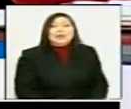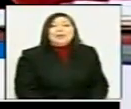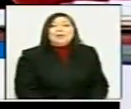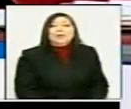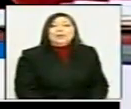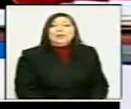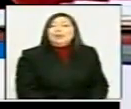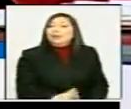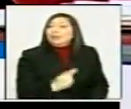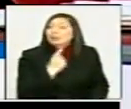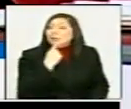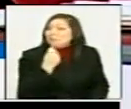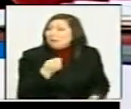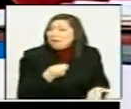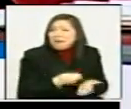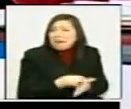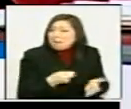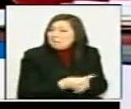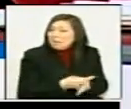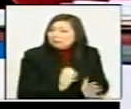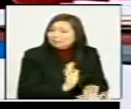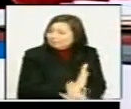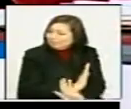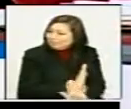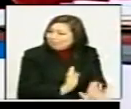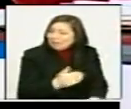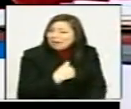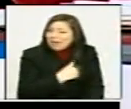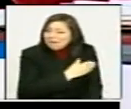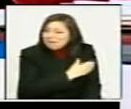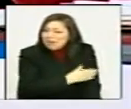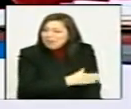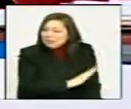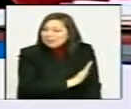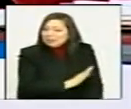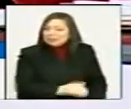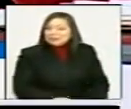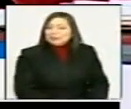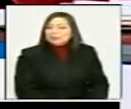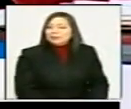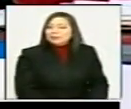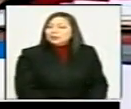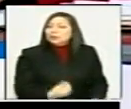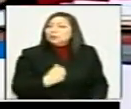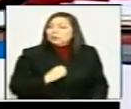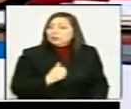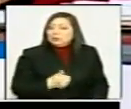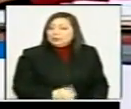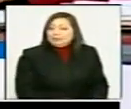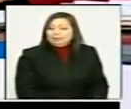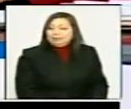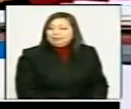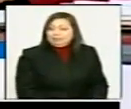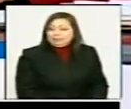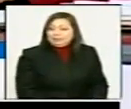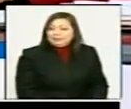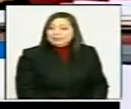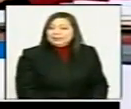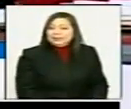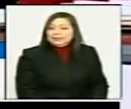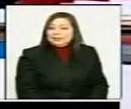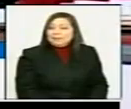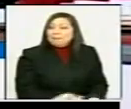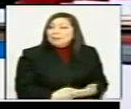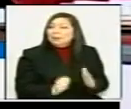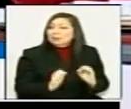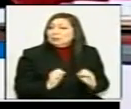tiene un solo centavo para pagar un favor a un juez, hemos logrado este resultado.